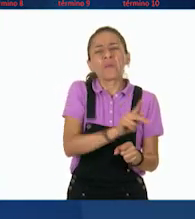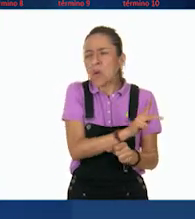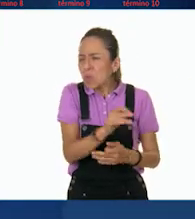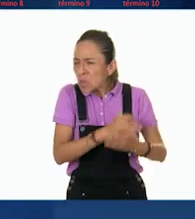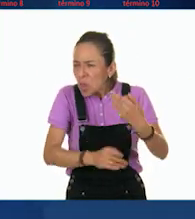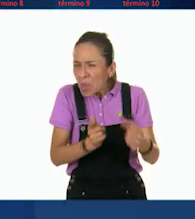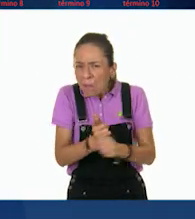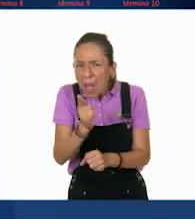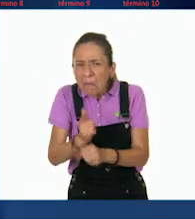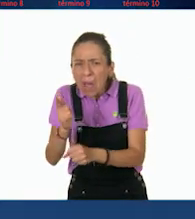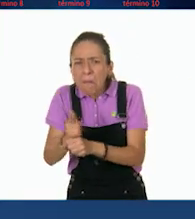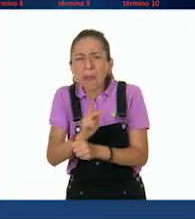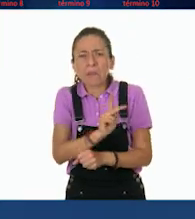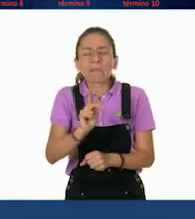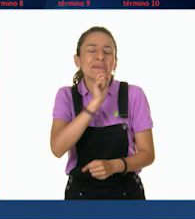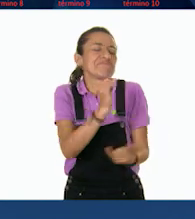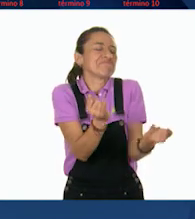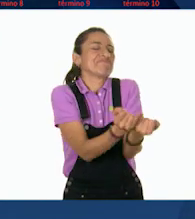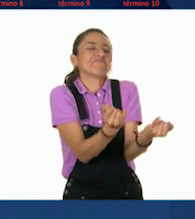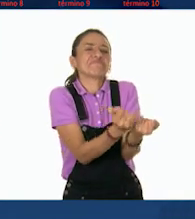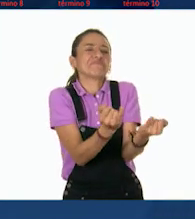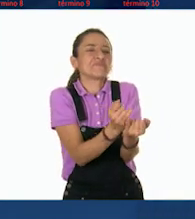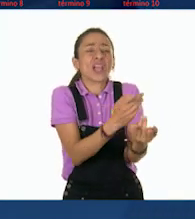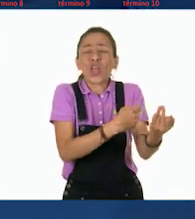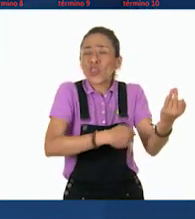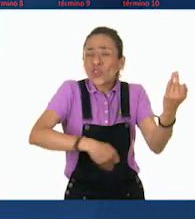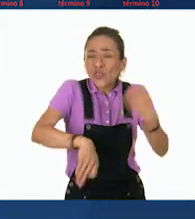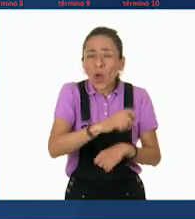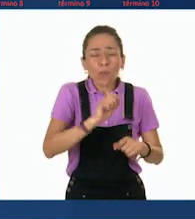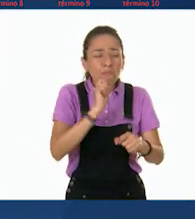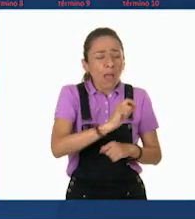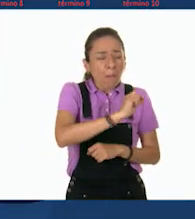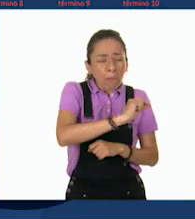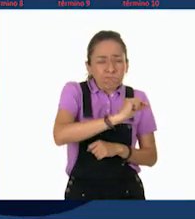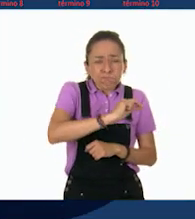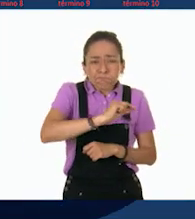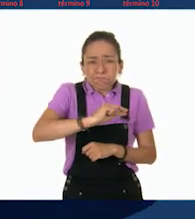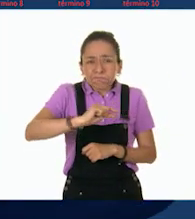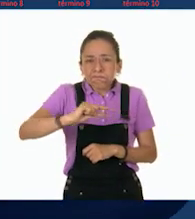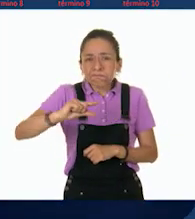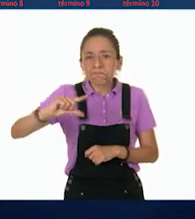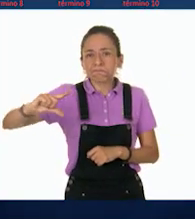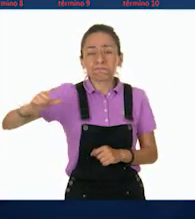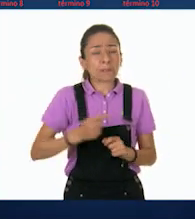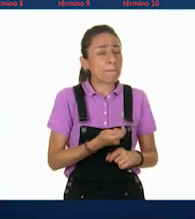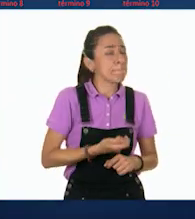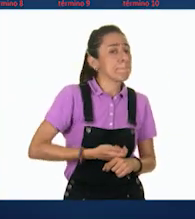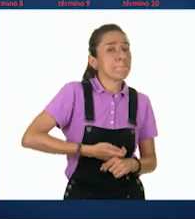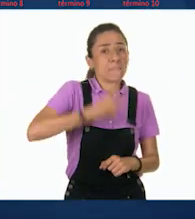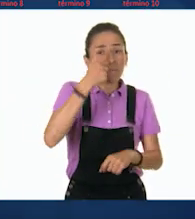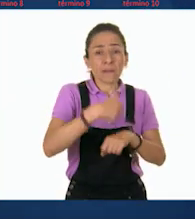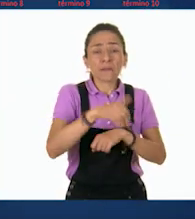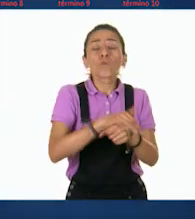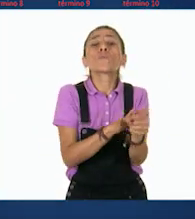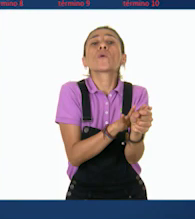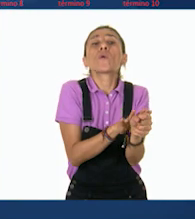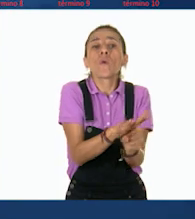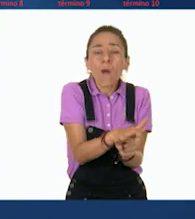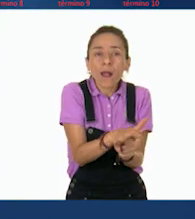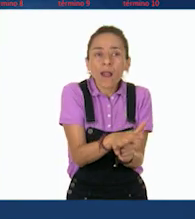ellos existe el mismo patrón de crecimiento y el primer término es el